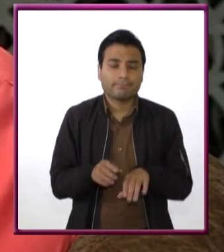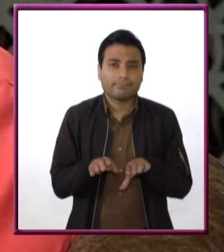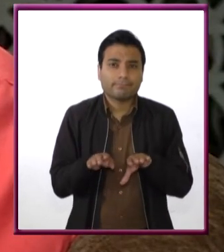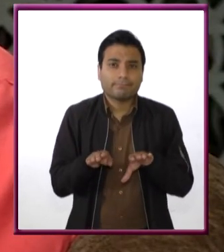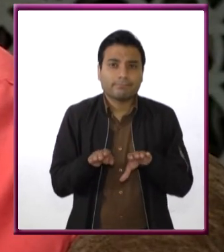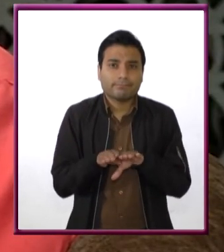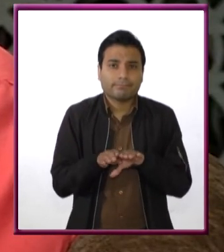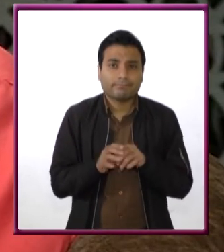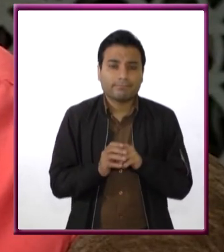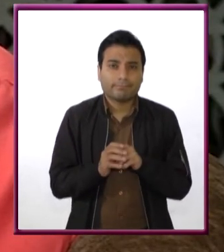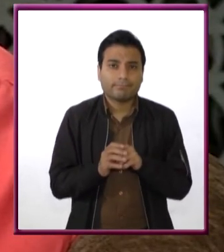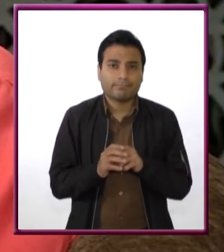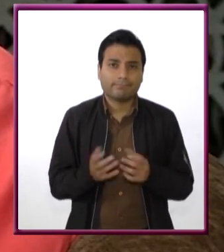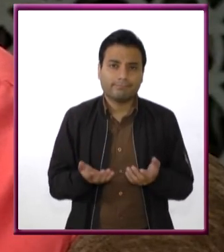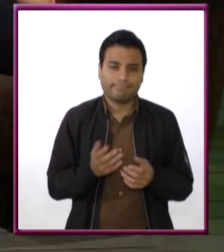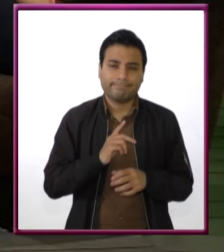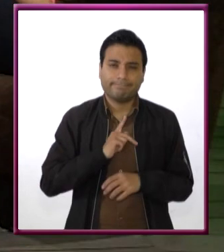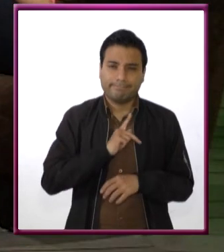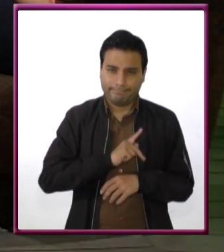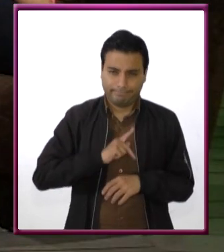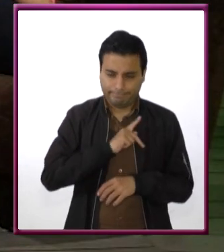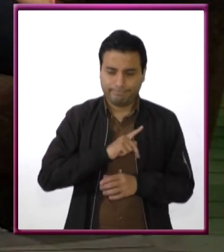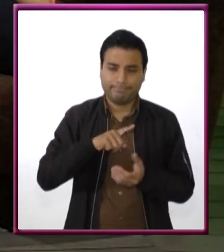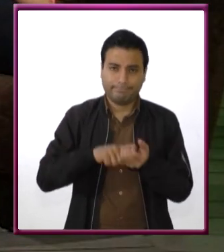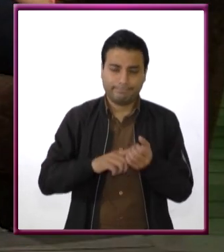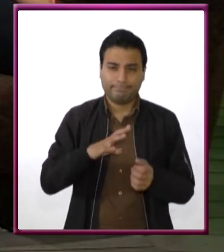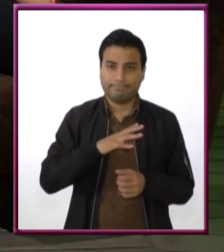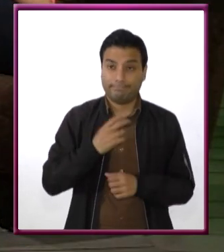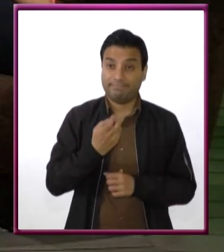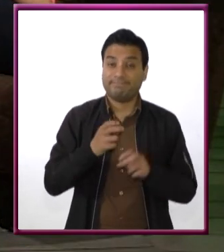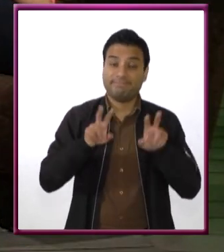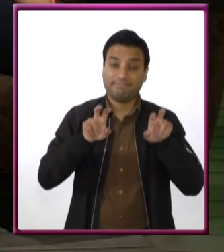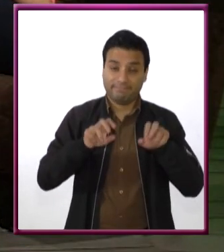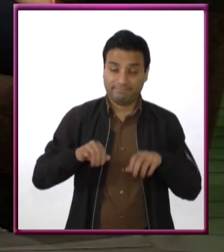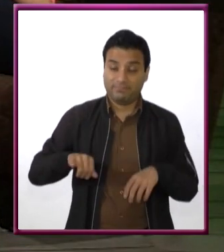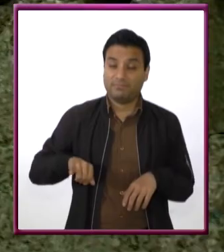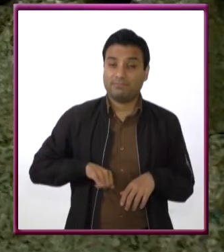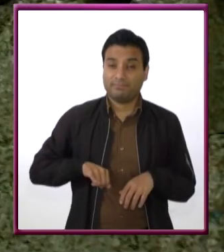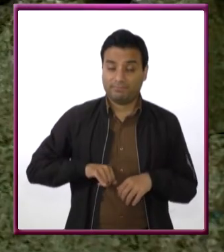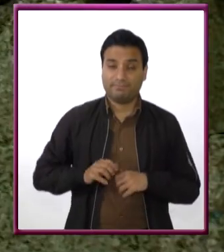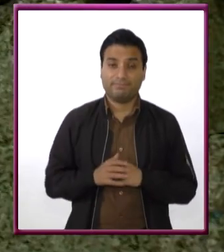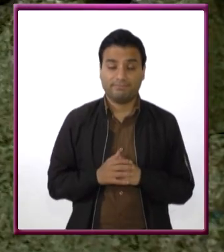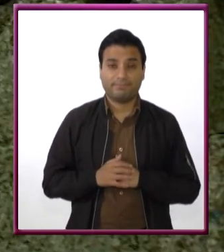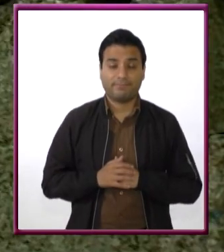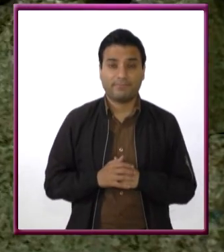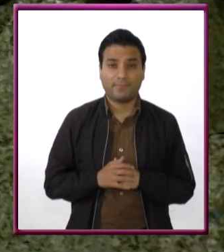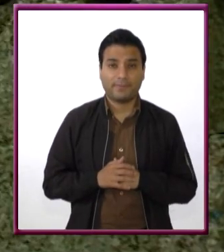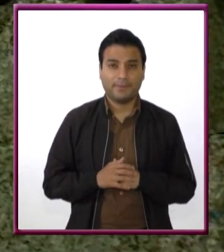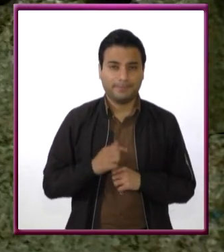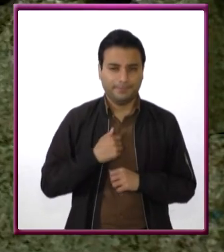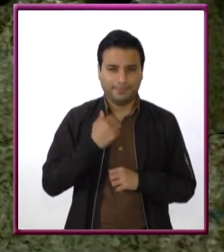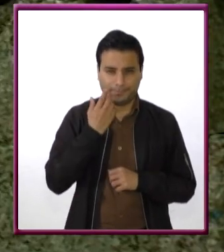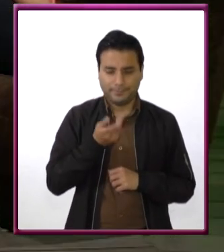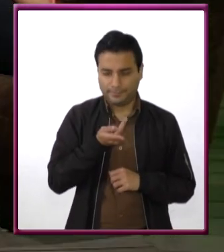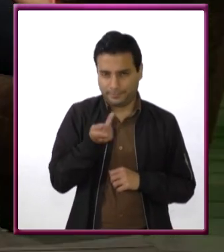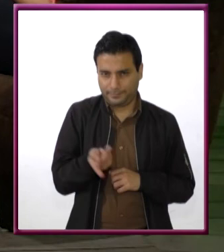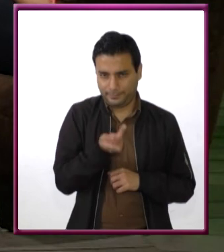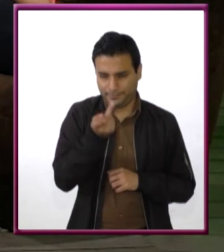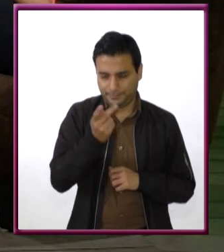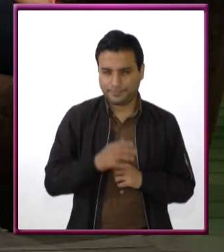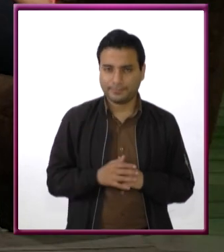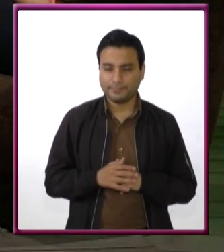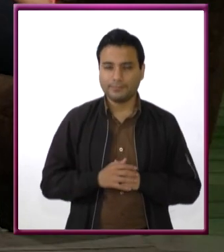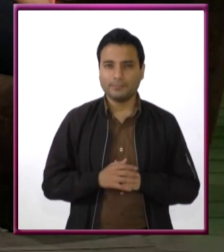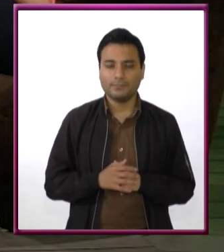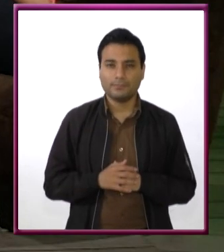de los agroquímicos a los consumidores. Ese tema es bien interesante y a partir de eso me gustaría hacer la pregunta, doctora